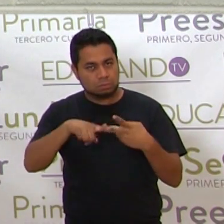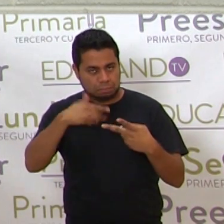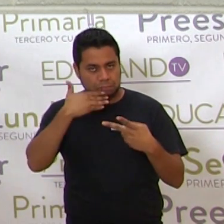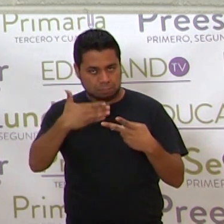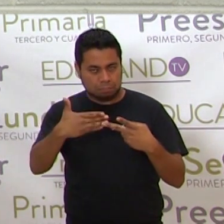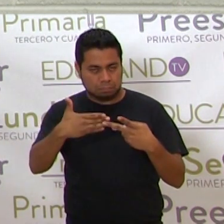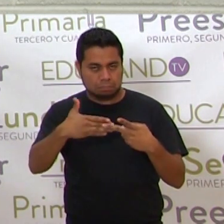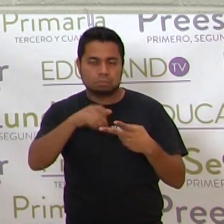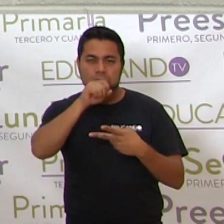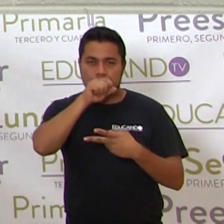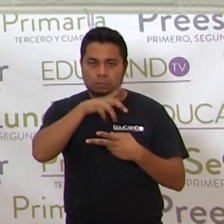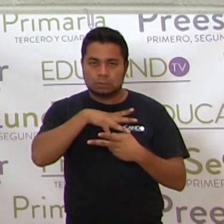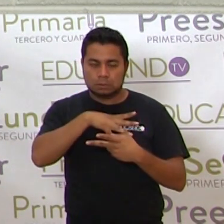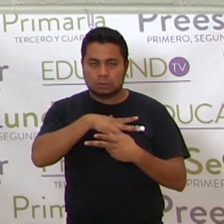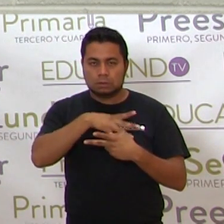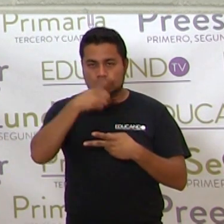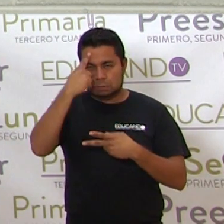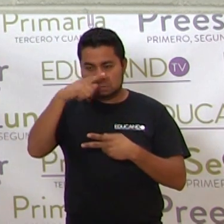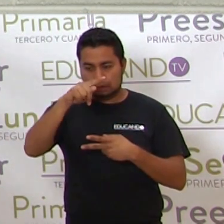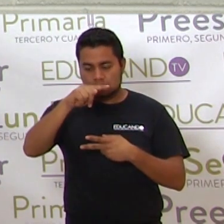¿bien? También tiempo,